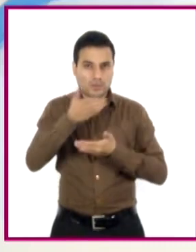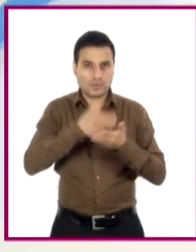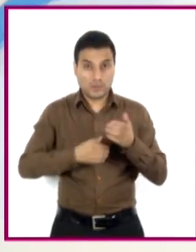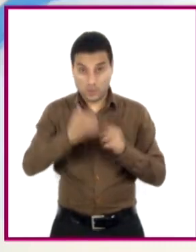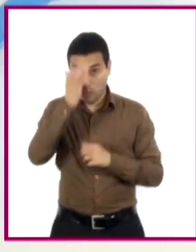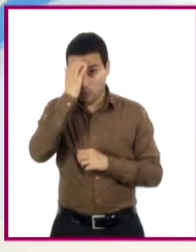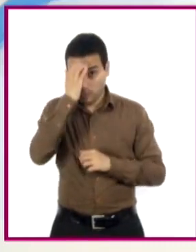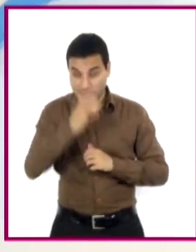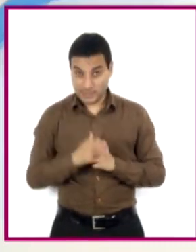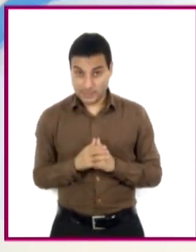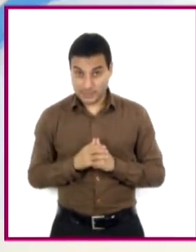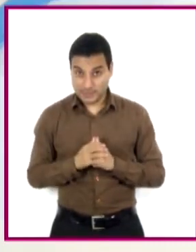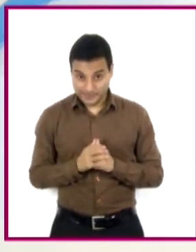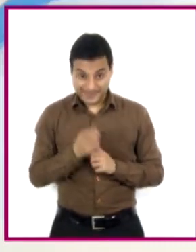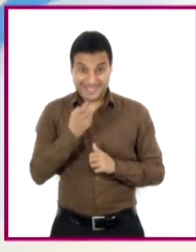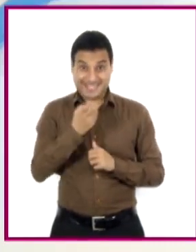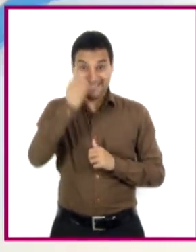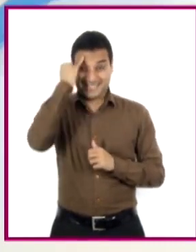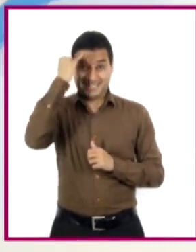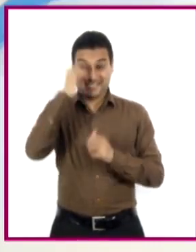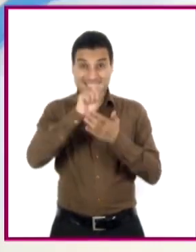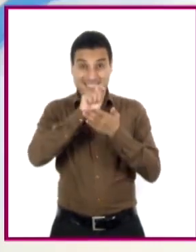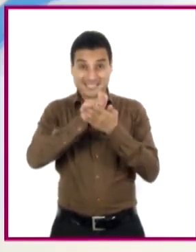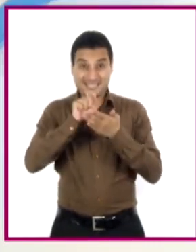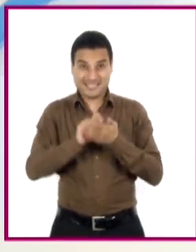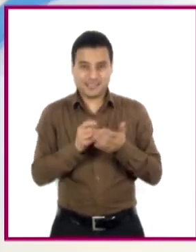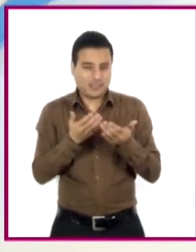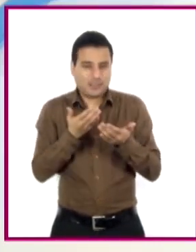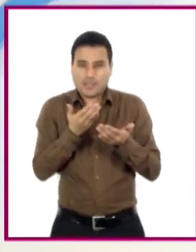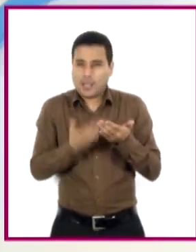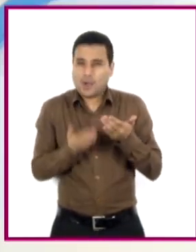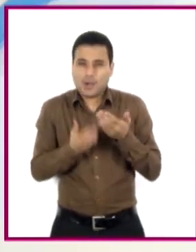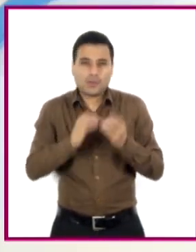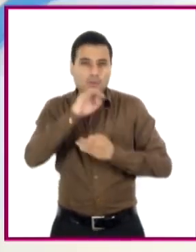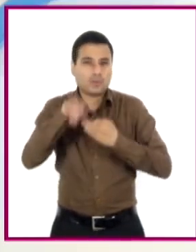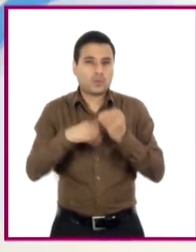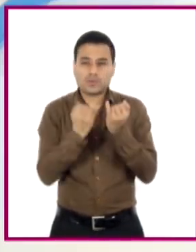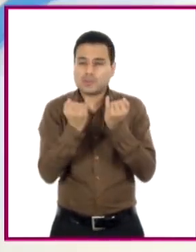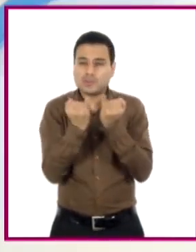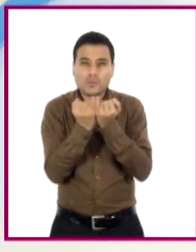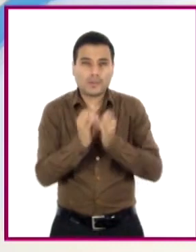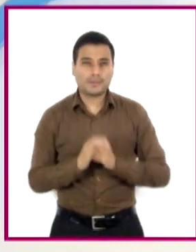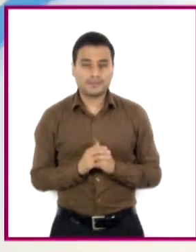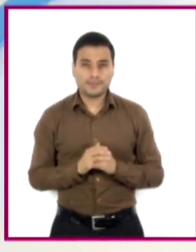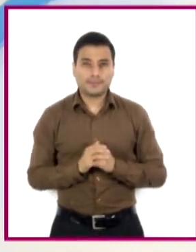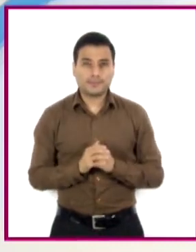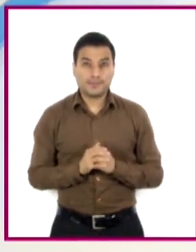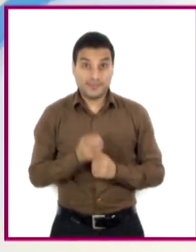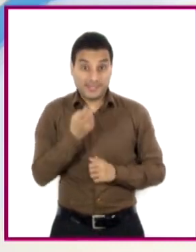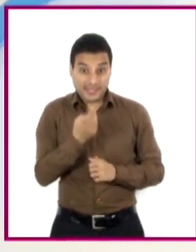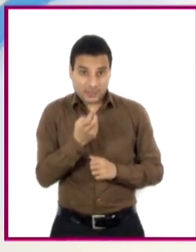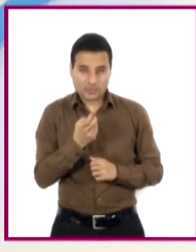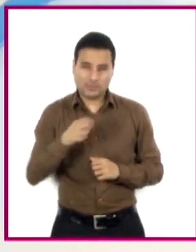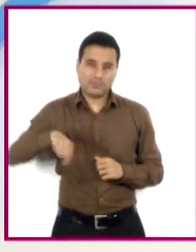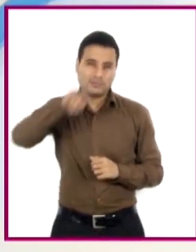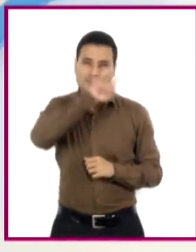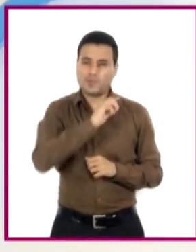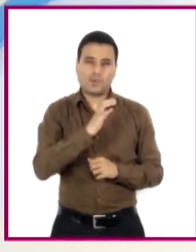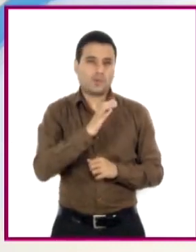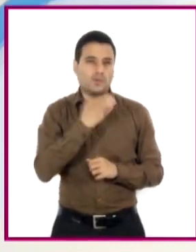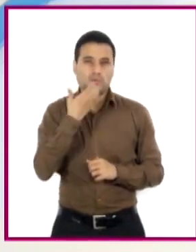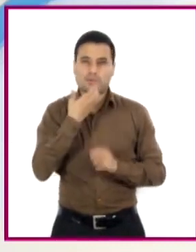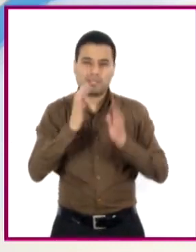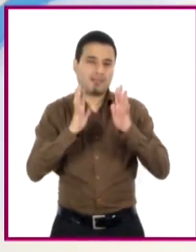Como ves, estas ideas forman parte del mundo actual. Están vigentes y forman parte de nuestra vida cotidiana